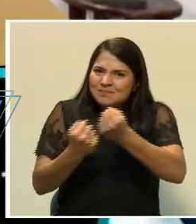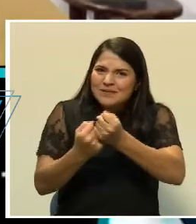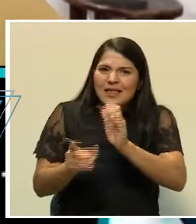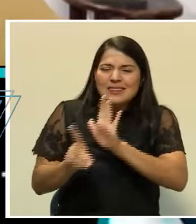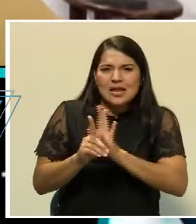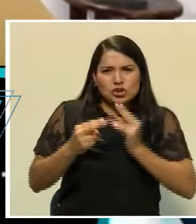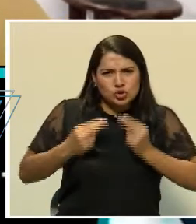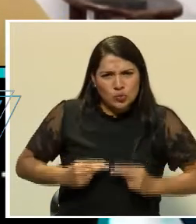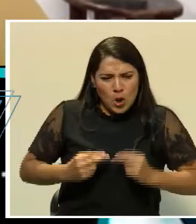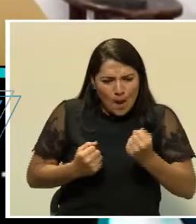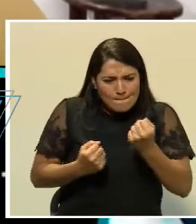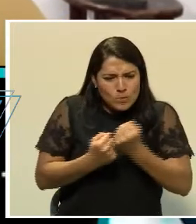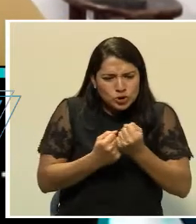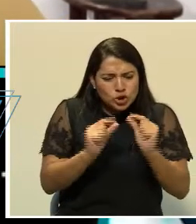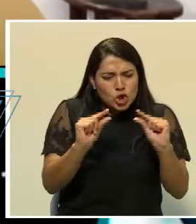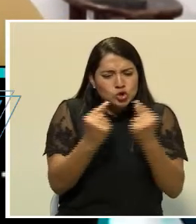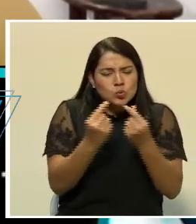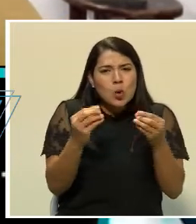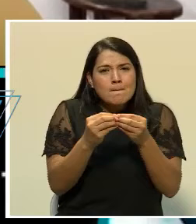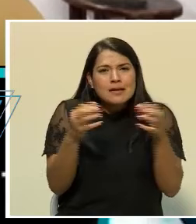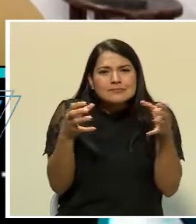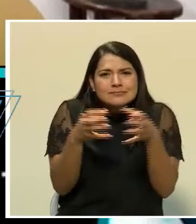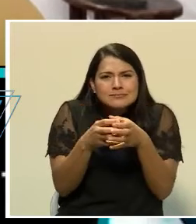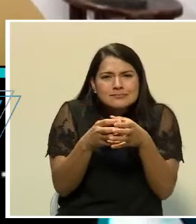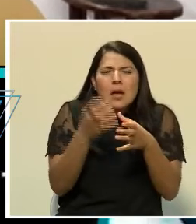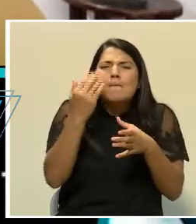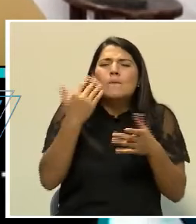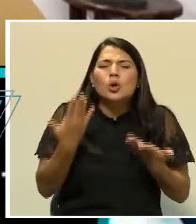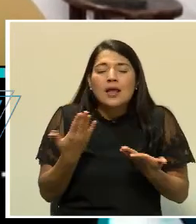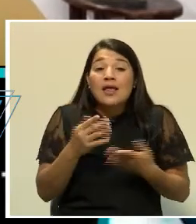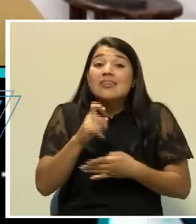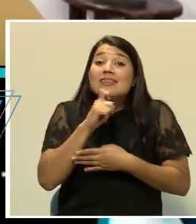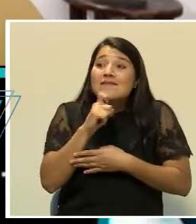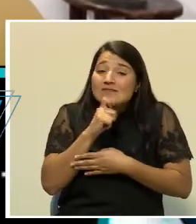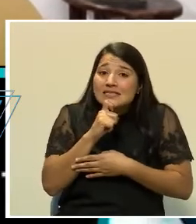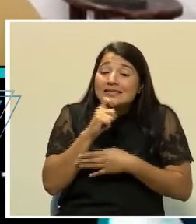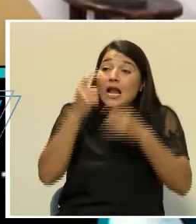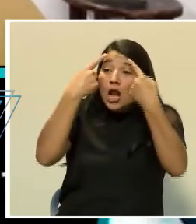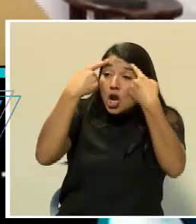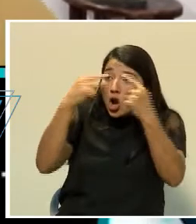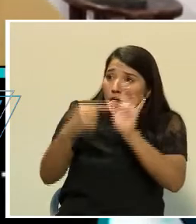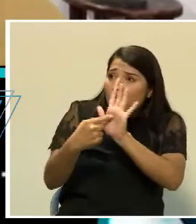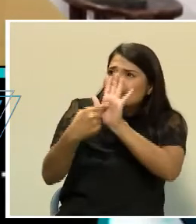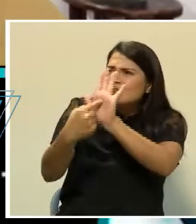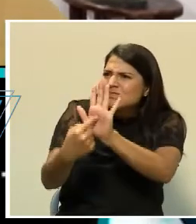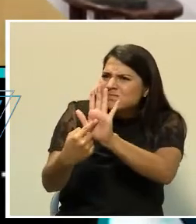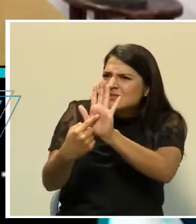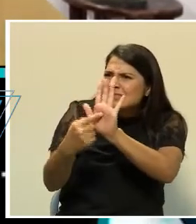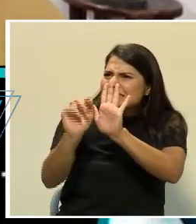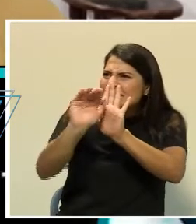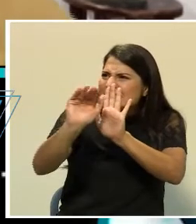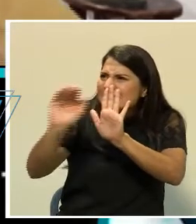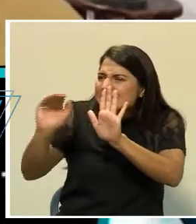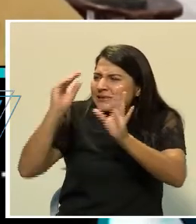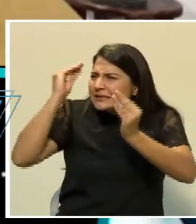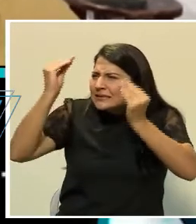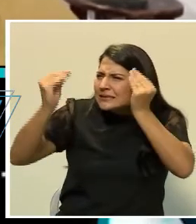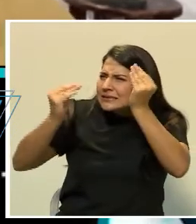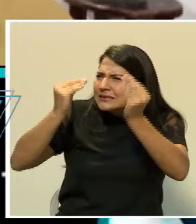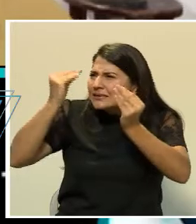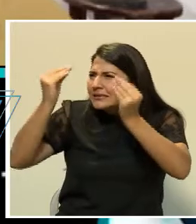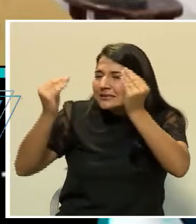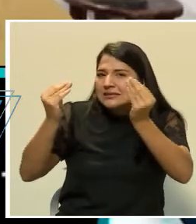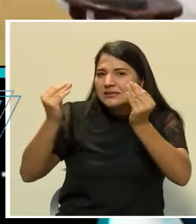de las minorías, porque es difícil generar conciencia a partir de cosas que no toquen